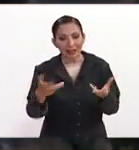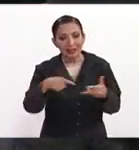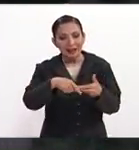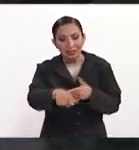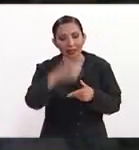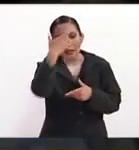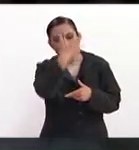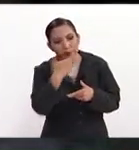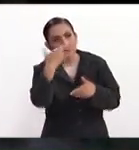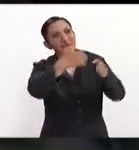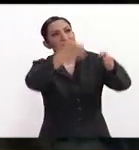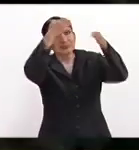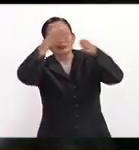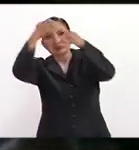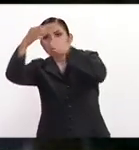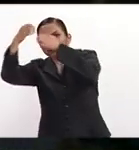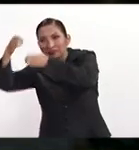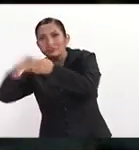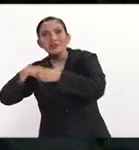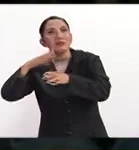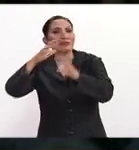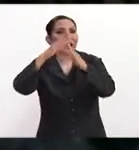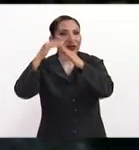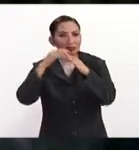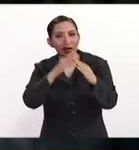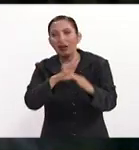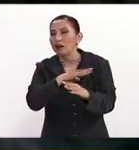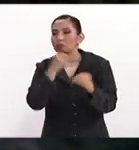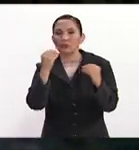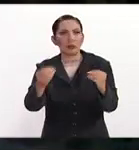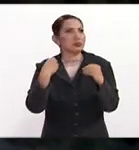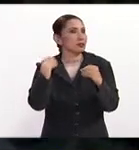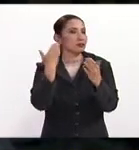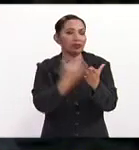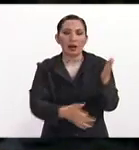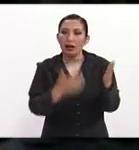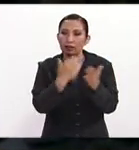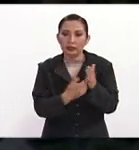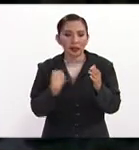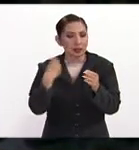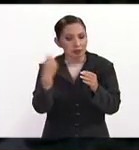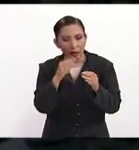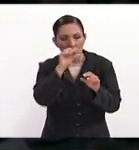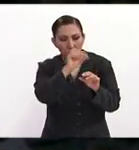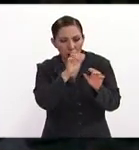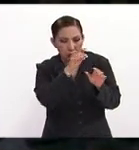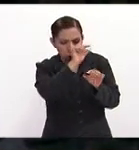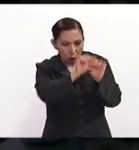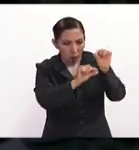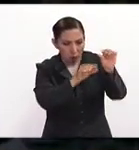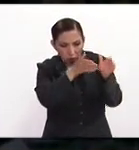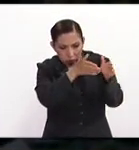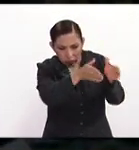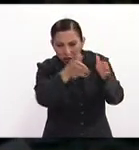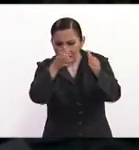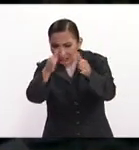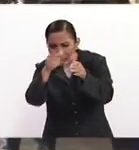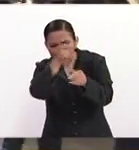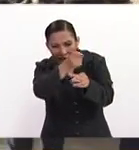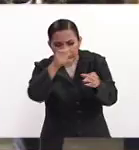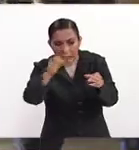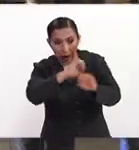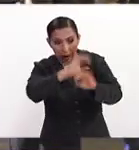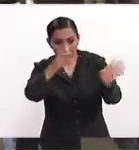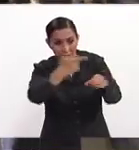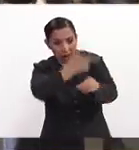de revisión de los inmuebles y de los edificios. Hay mucho que revisar, se quiere ir haciendo un peinado completo, no solo aquellos que